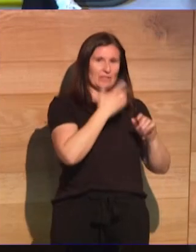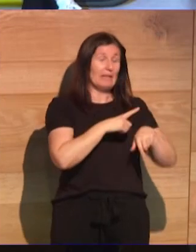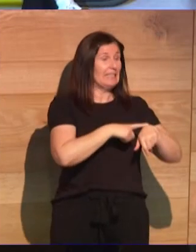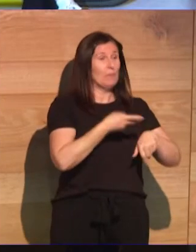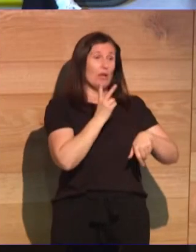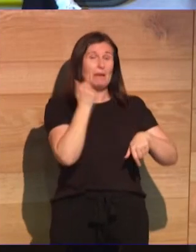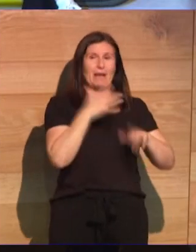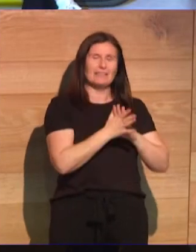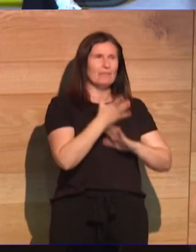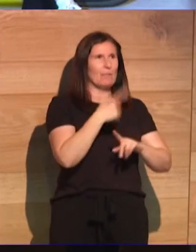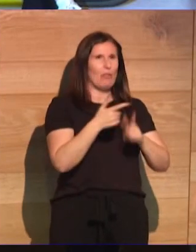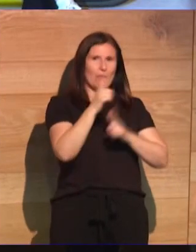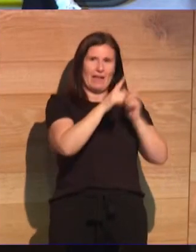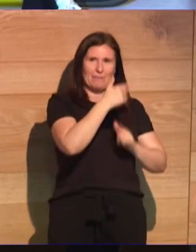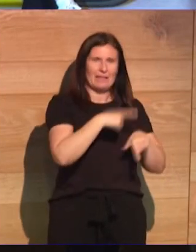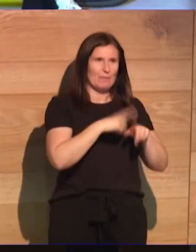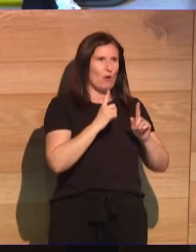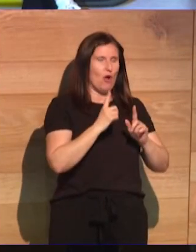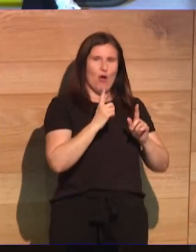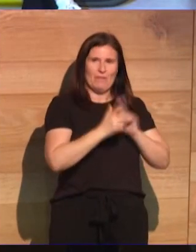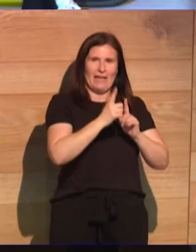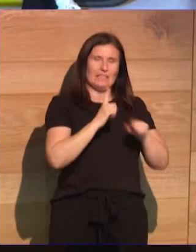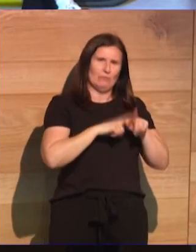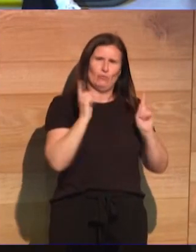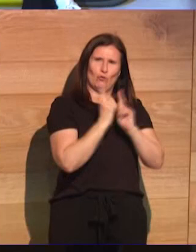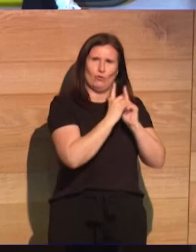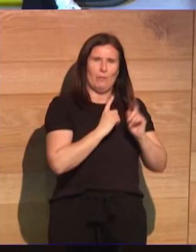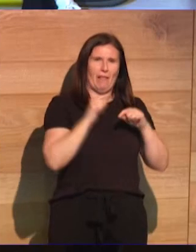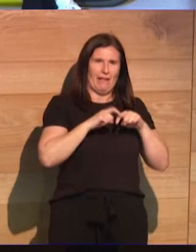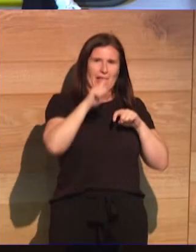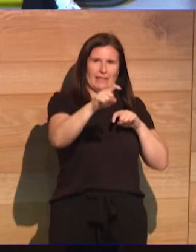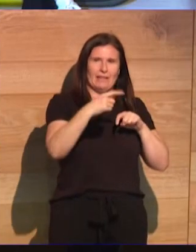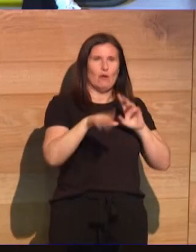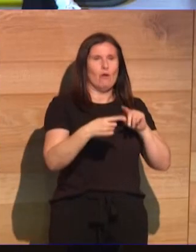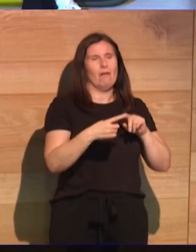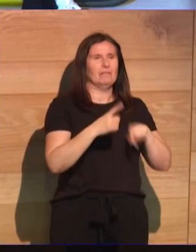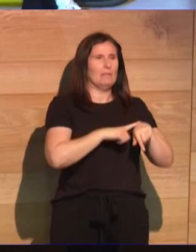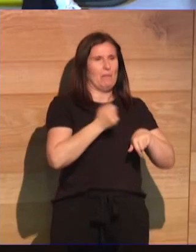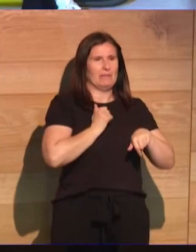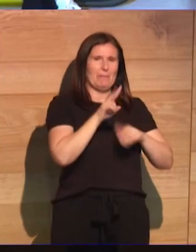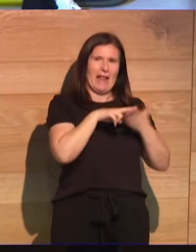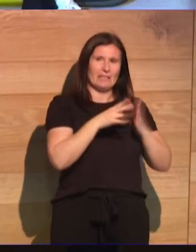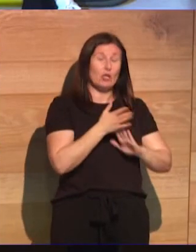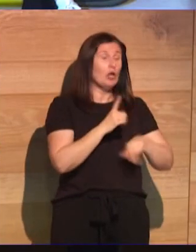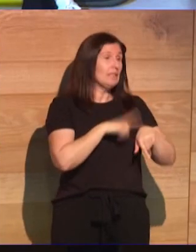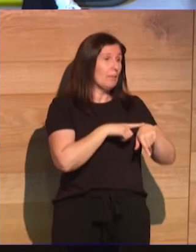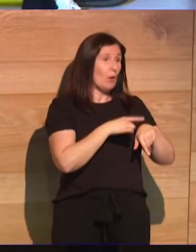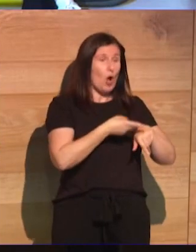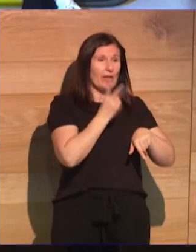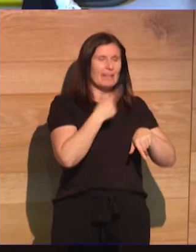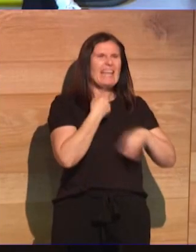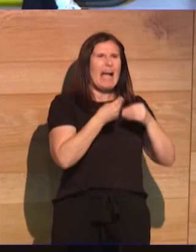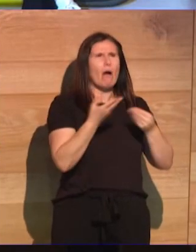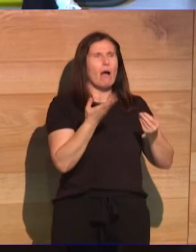libre, íbamos a viajar en menos tiempo y ese tiempo libre lo vamos a dedicar a leer. Eso ya sabemos, ¿no? Que todo el mundo cuando tiene tiempo libre lo que hace es leer,